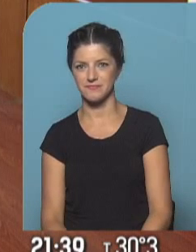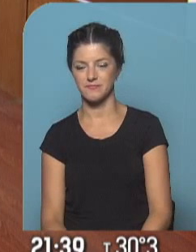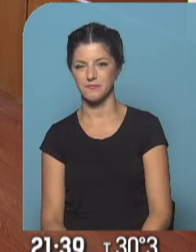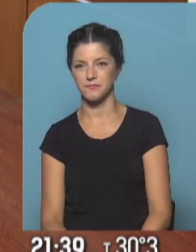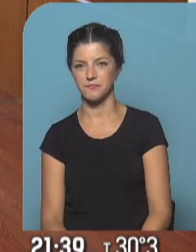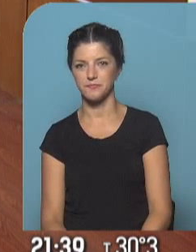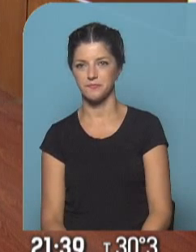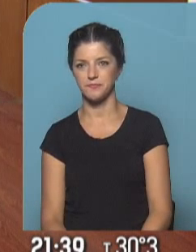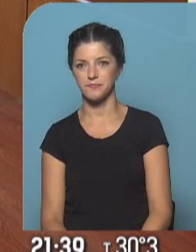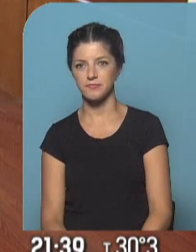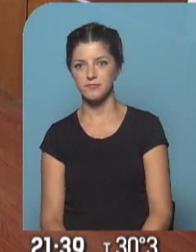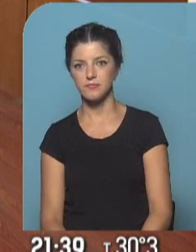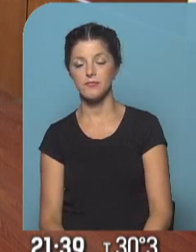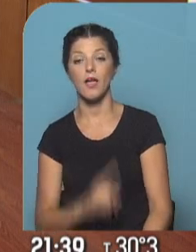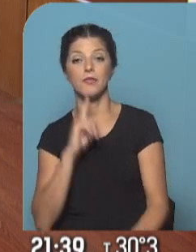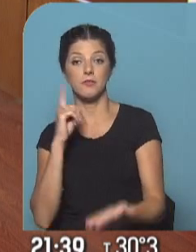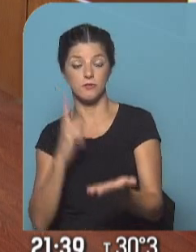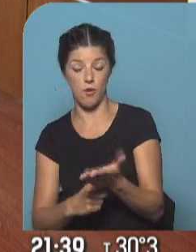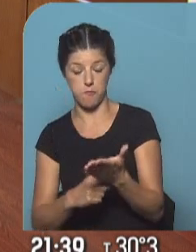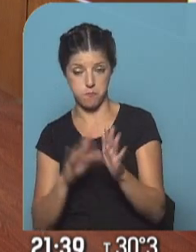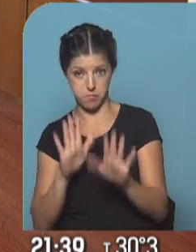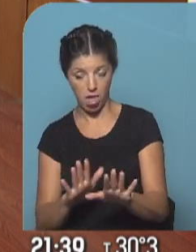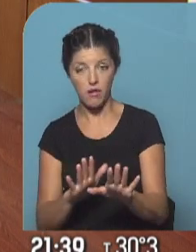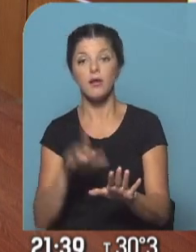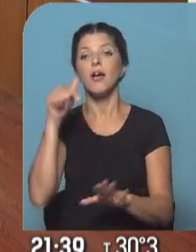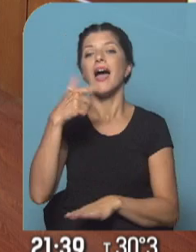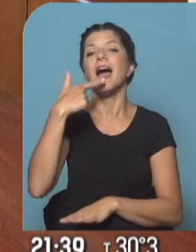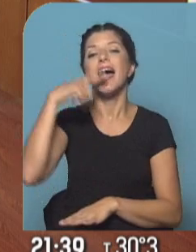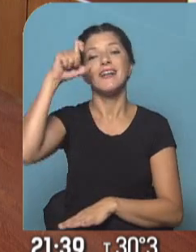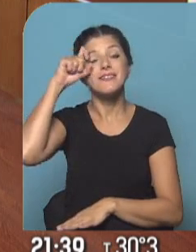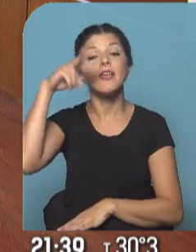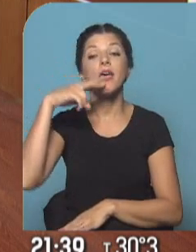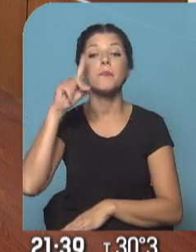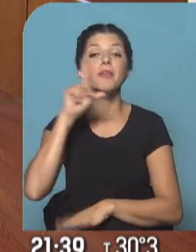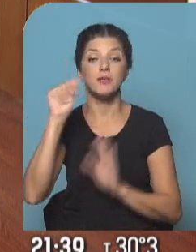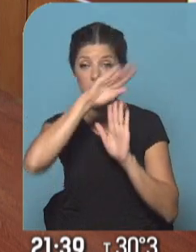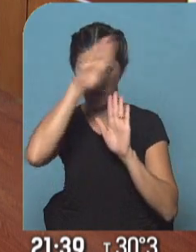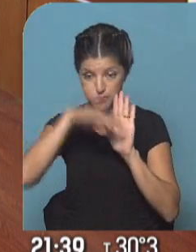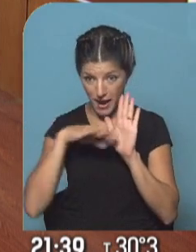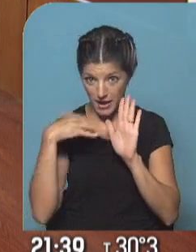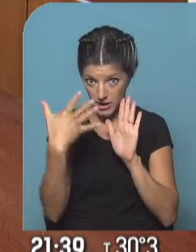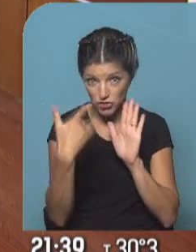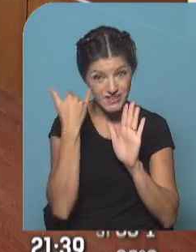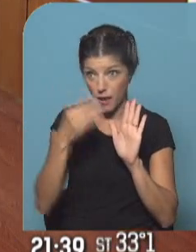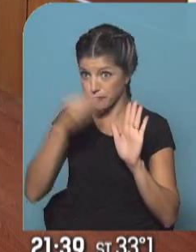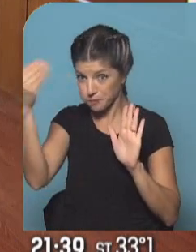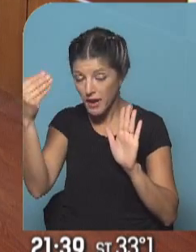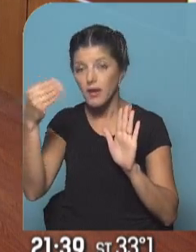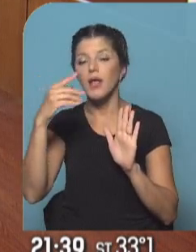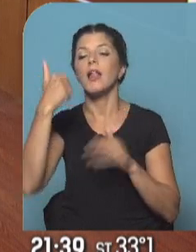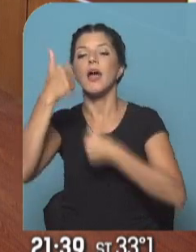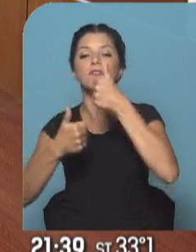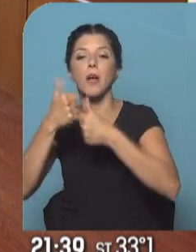Una decisión inexplicable. El Sevilla está quinto en la Liga Española y clasificado para los octavos de final de la Champions League. Sin embargo, la